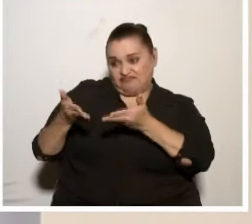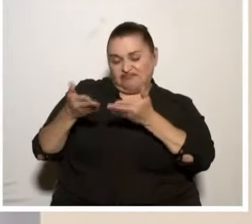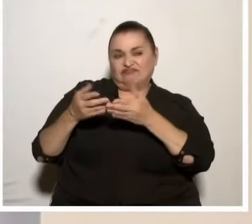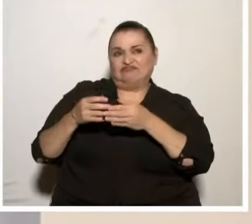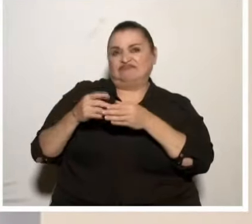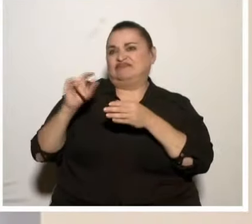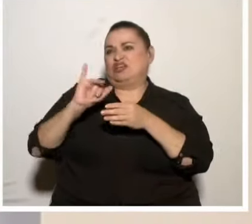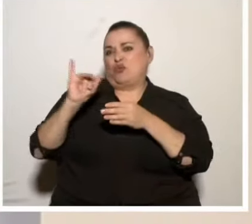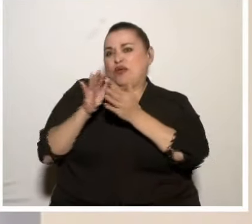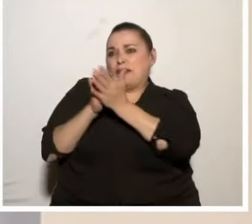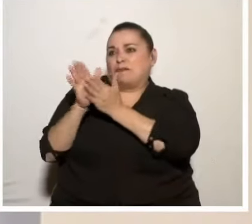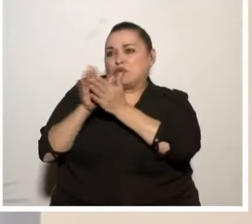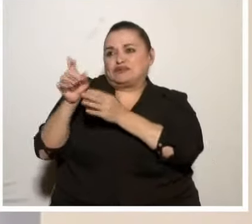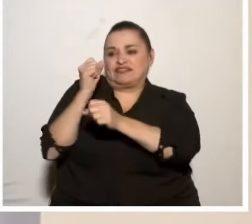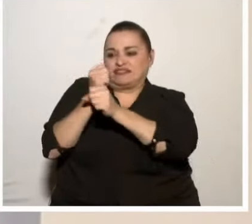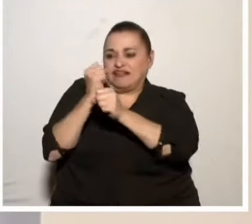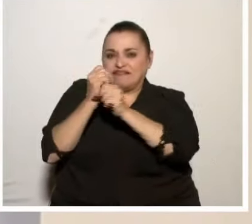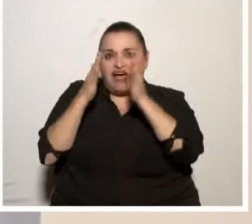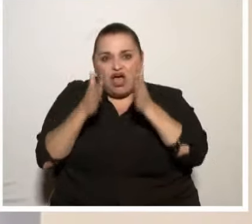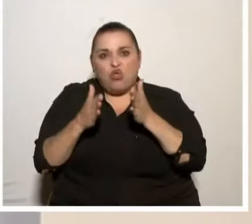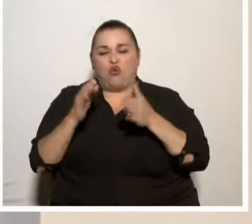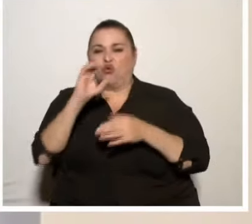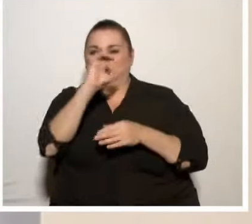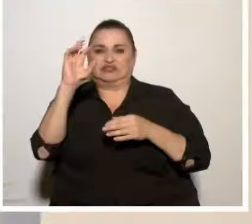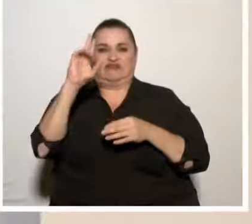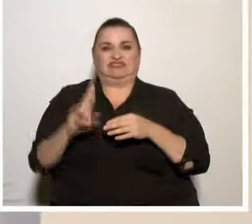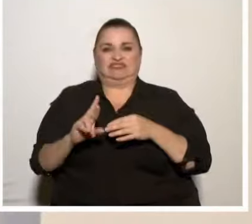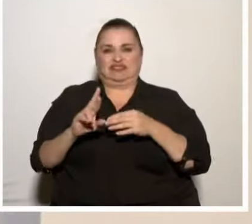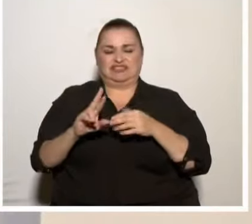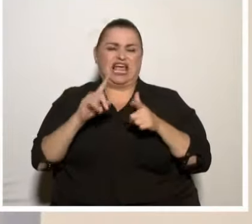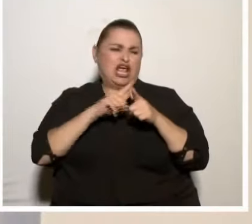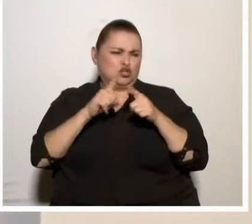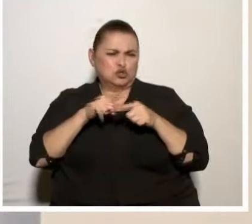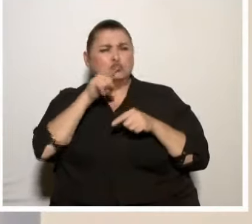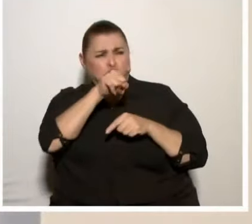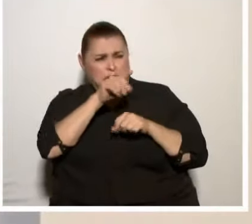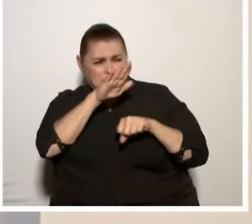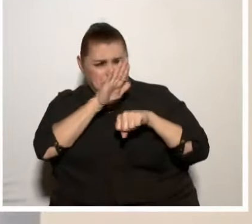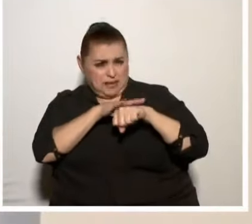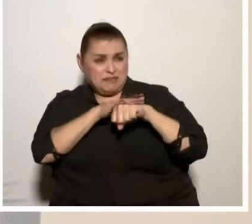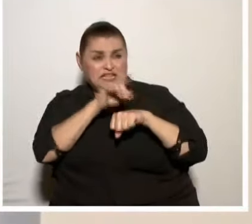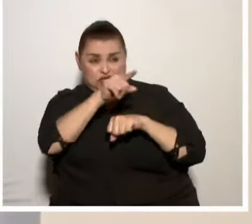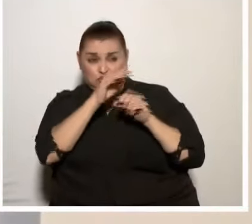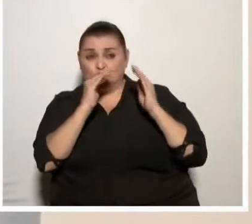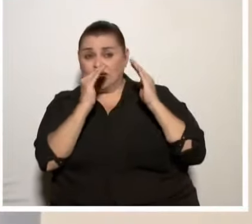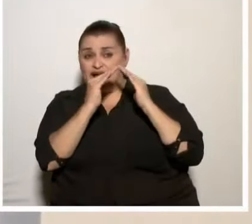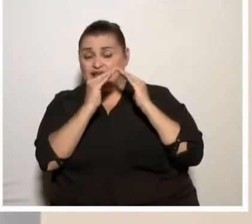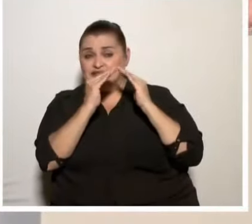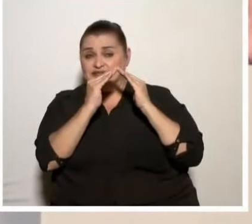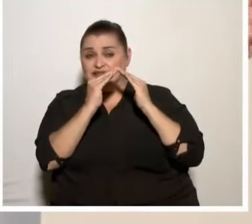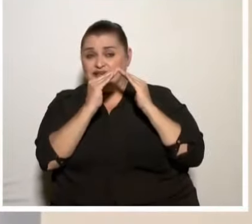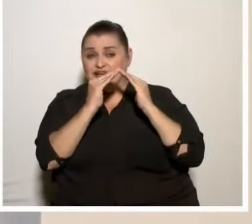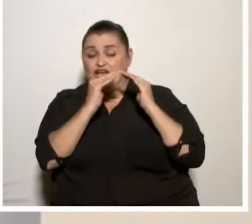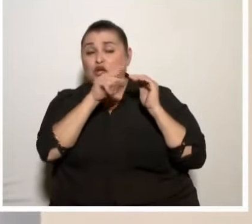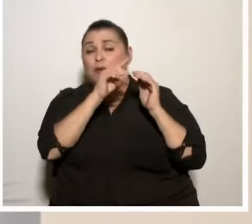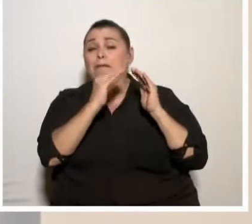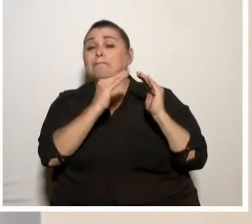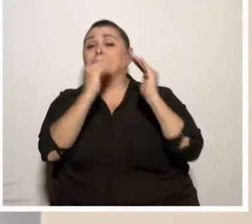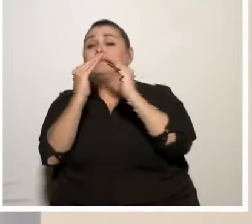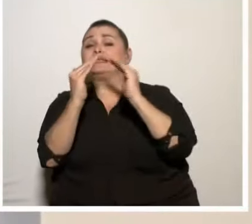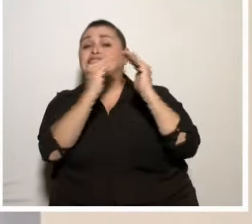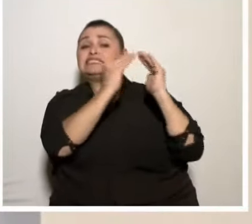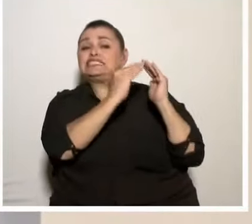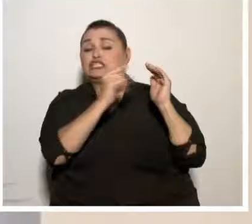usted trabajadora y de usted costarricense. Entonces, ¿usted permitiría que en su casa su vecino